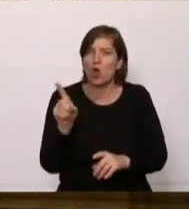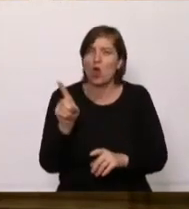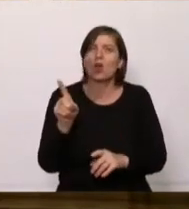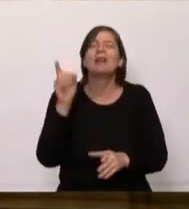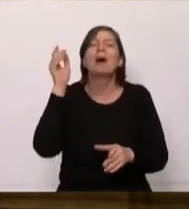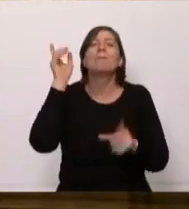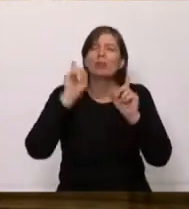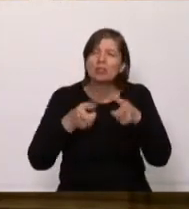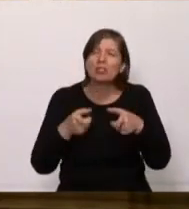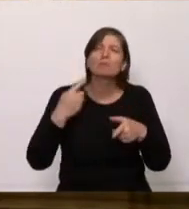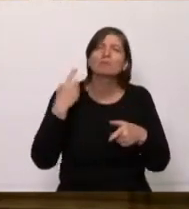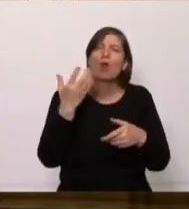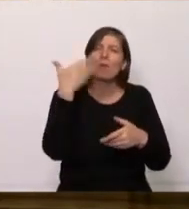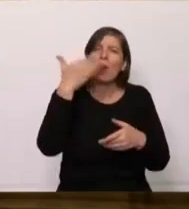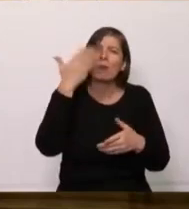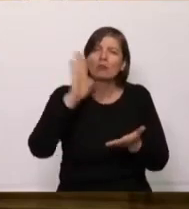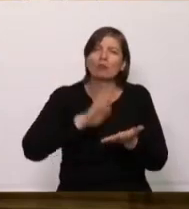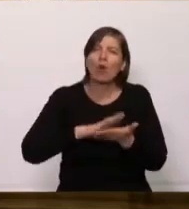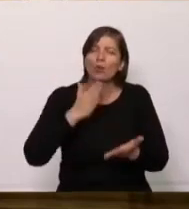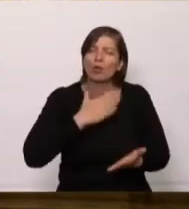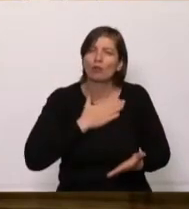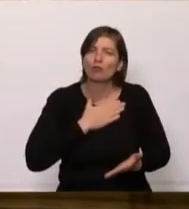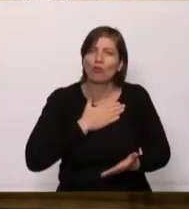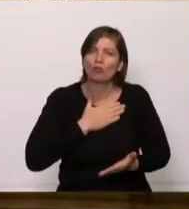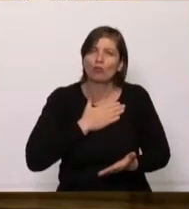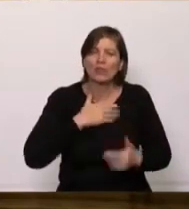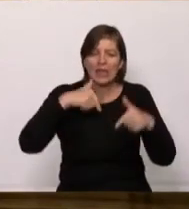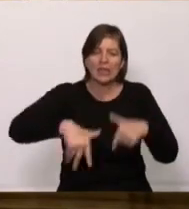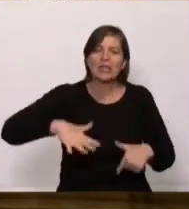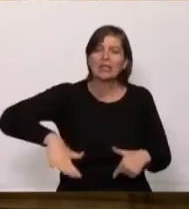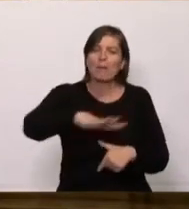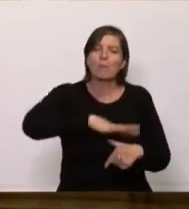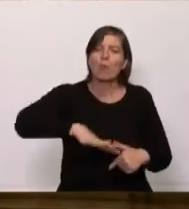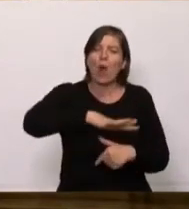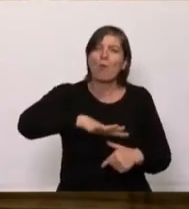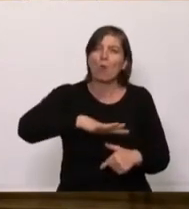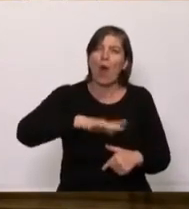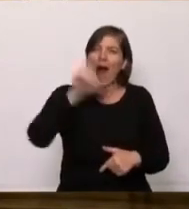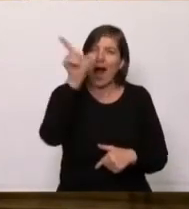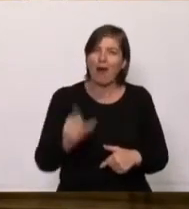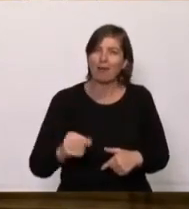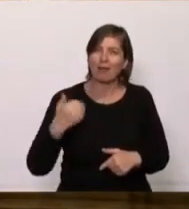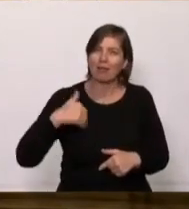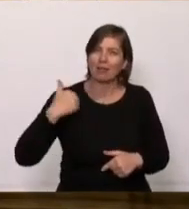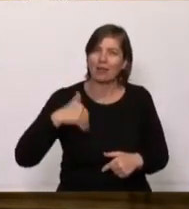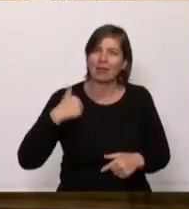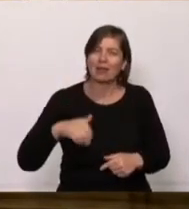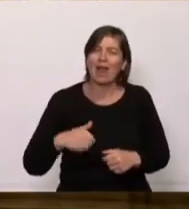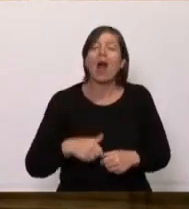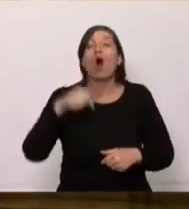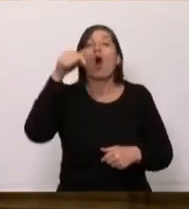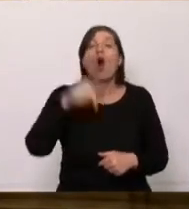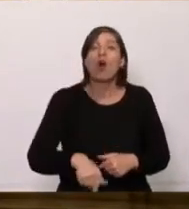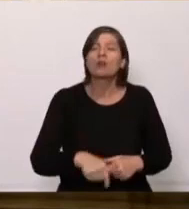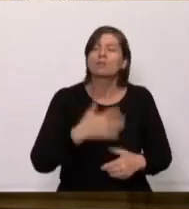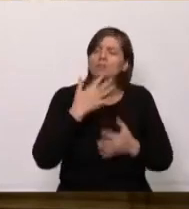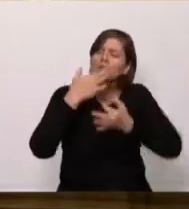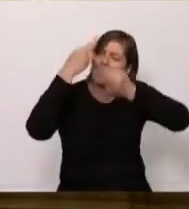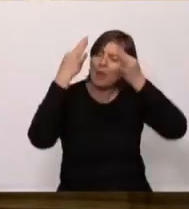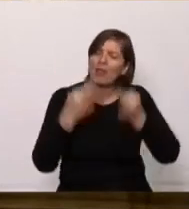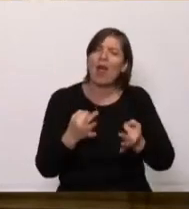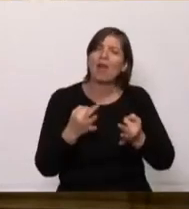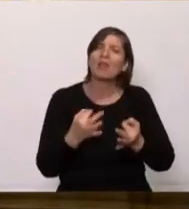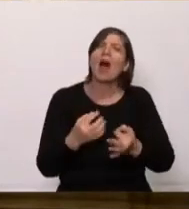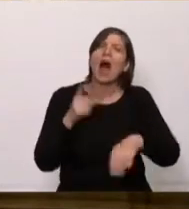sí podemos hablar de nosotros, de este pueblo que somos, y que hoy con